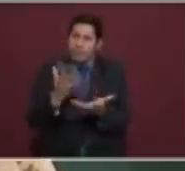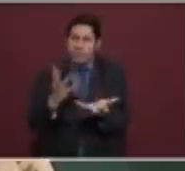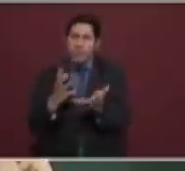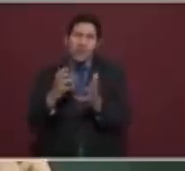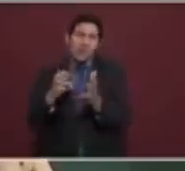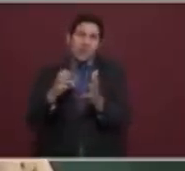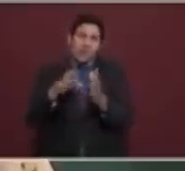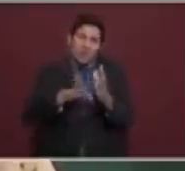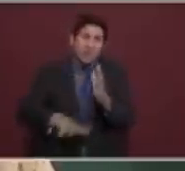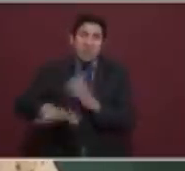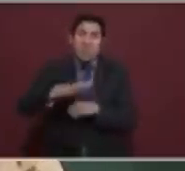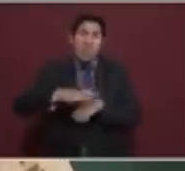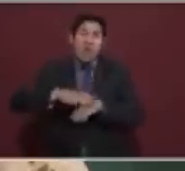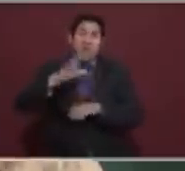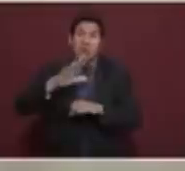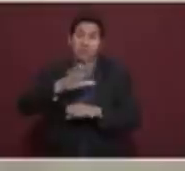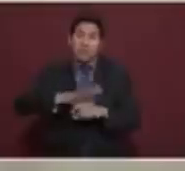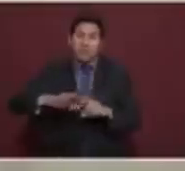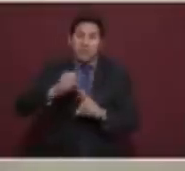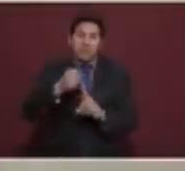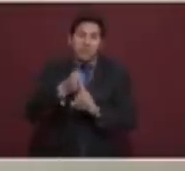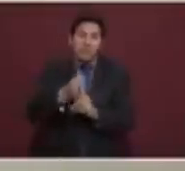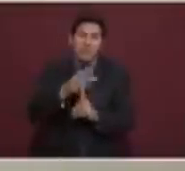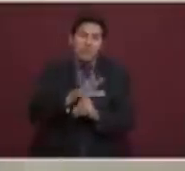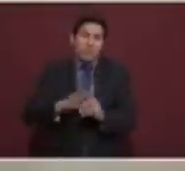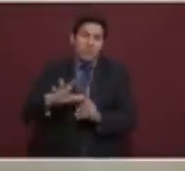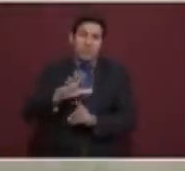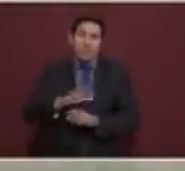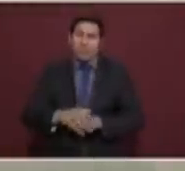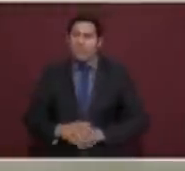afectan a la población muchas gracias